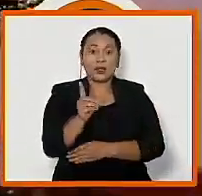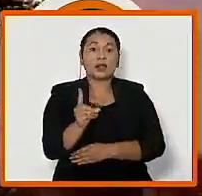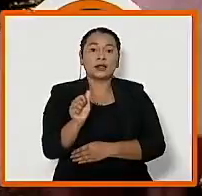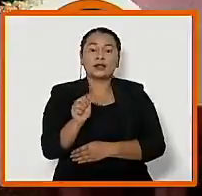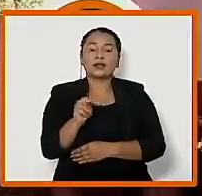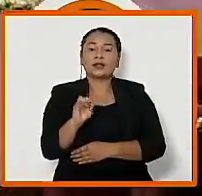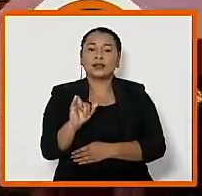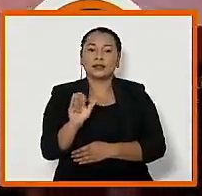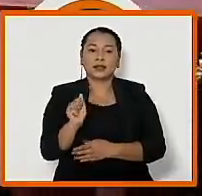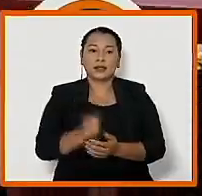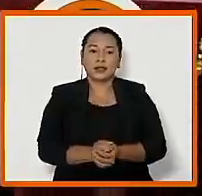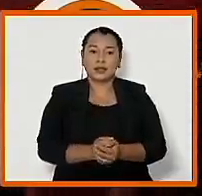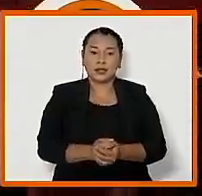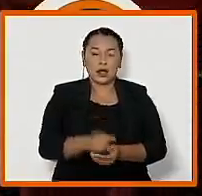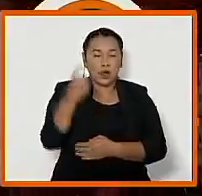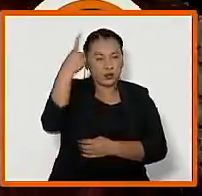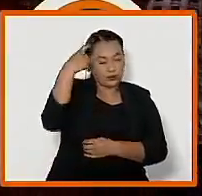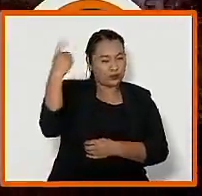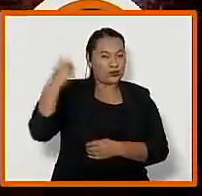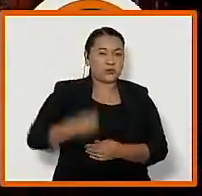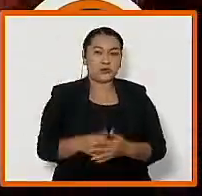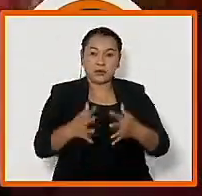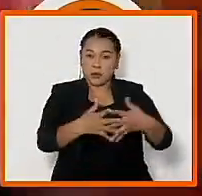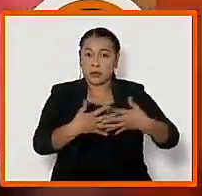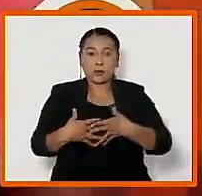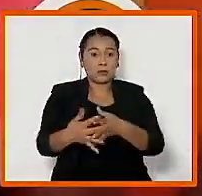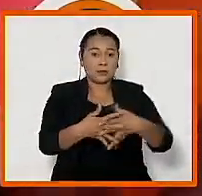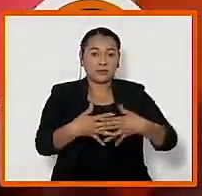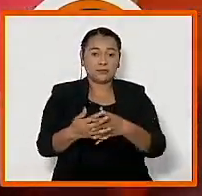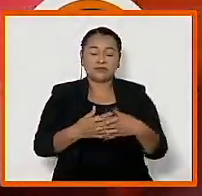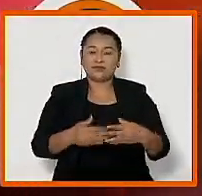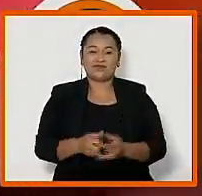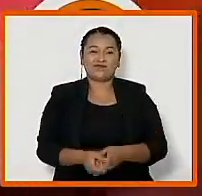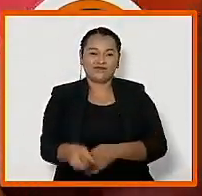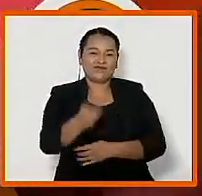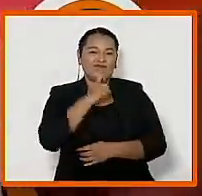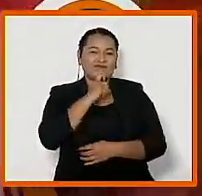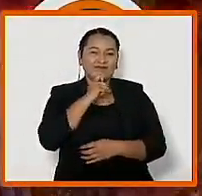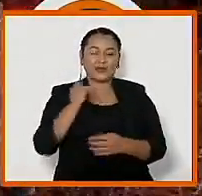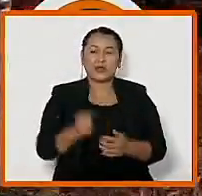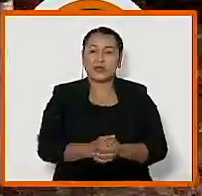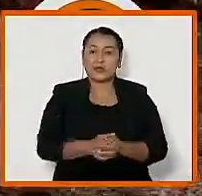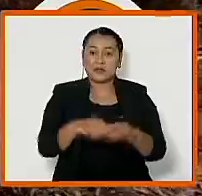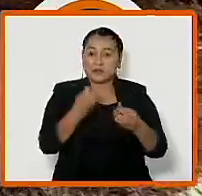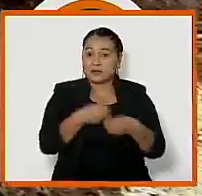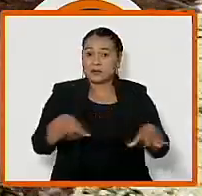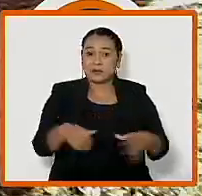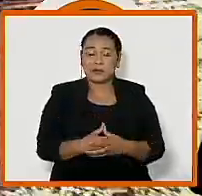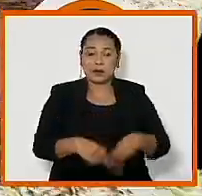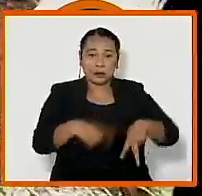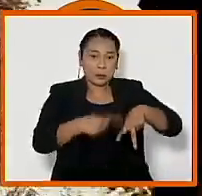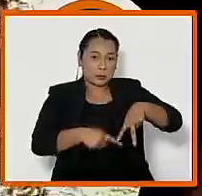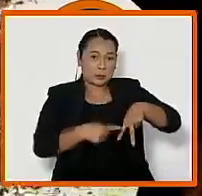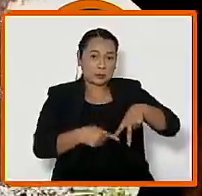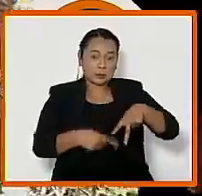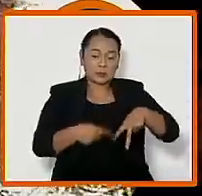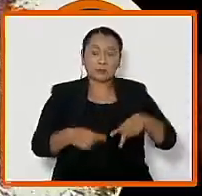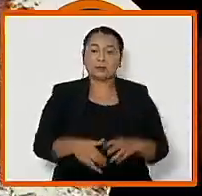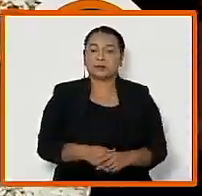el sueño americano, pero al contrario, encontró una pesadilla que la llevó a perder una de sus extremidades.